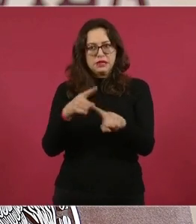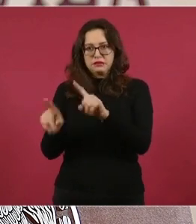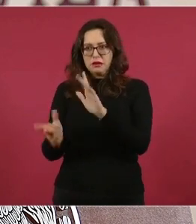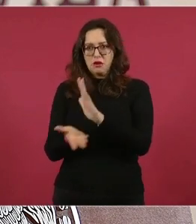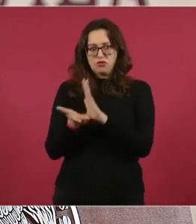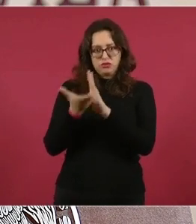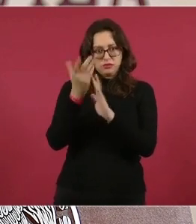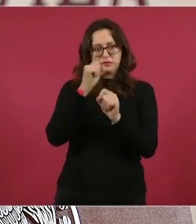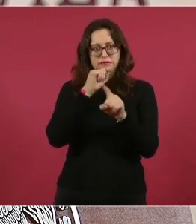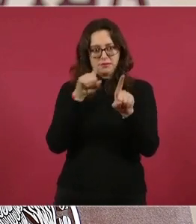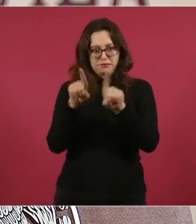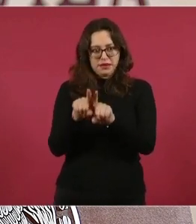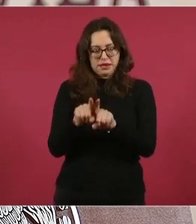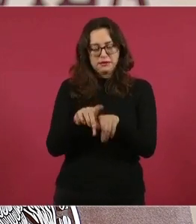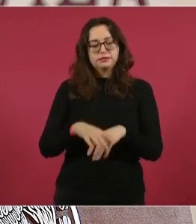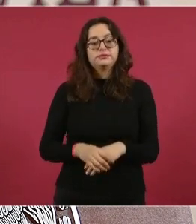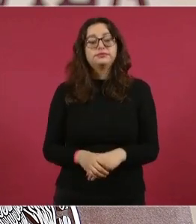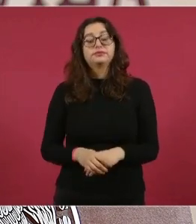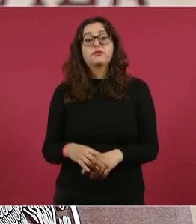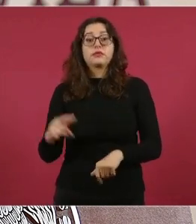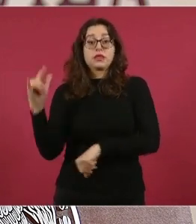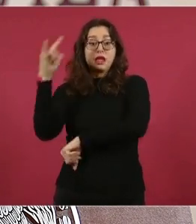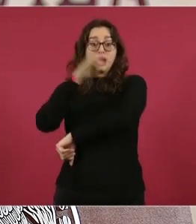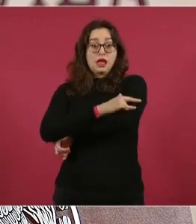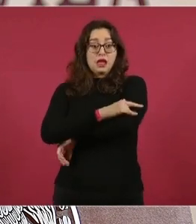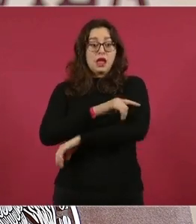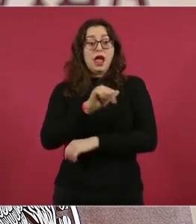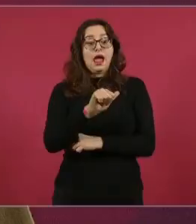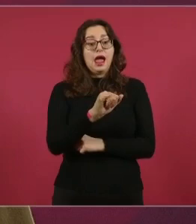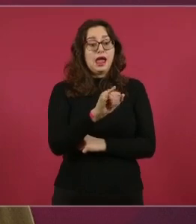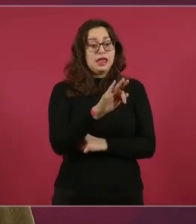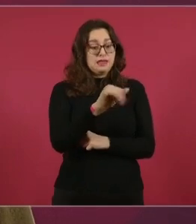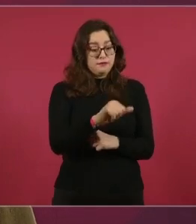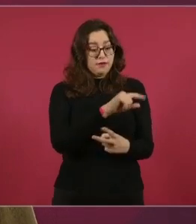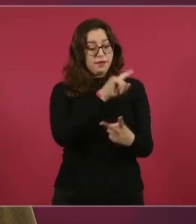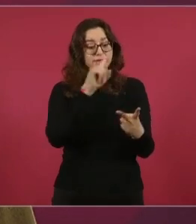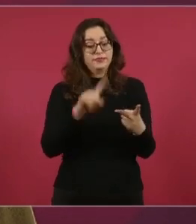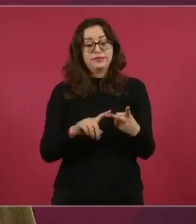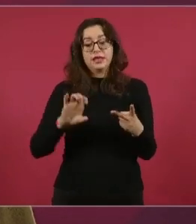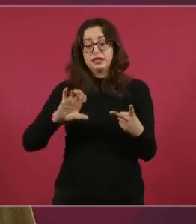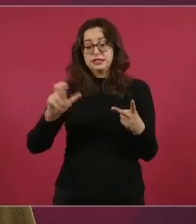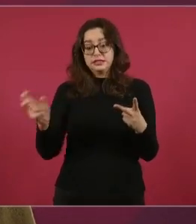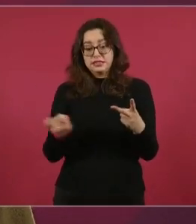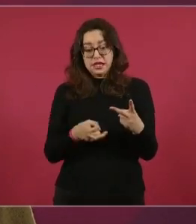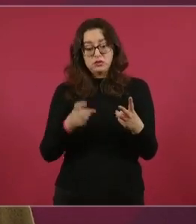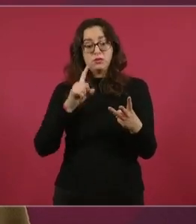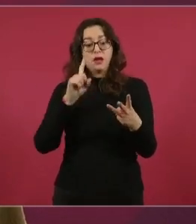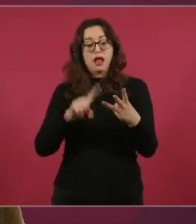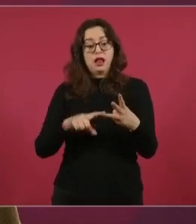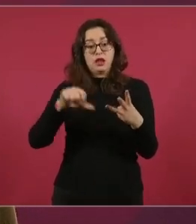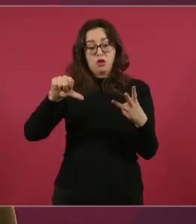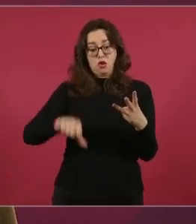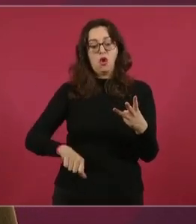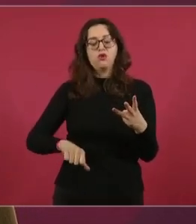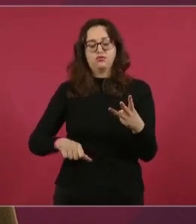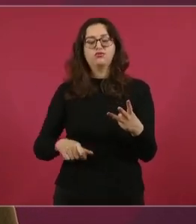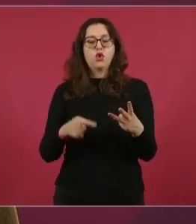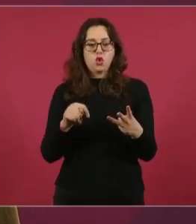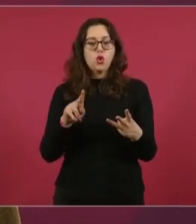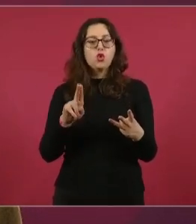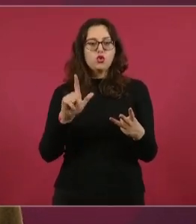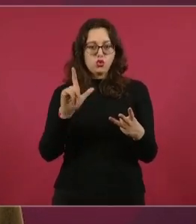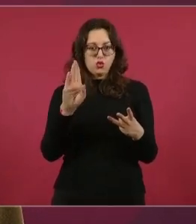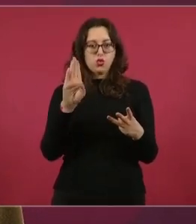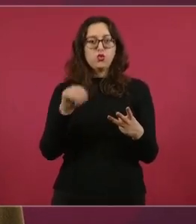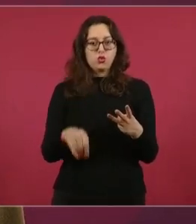construcción del Aeropuerto Internacional Felipe Ángeles, el de Chetumal, y hoy, como ya mencionó el